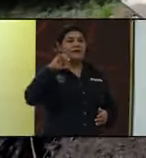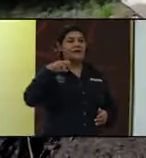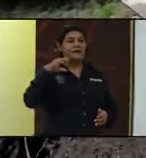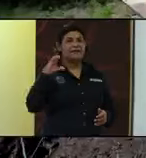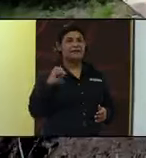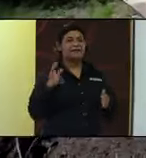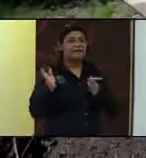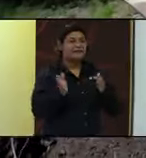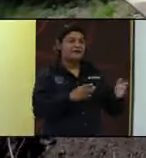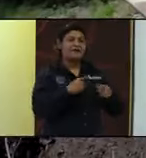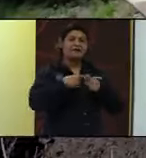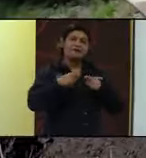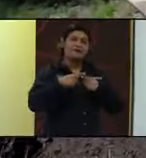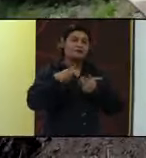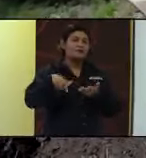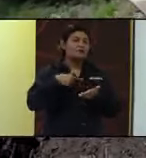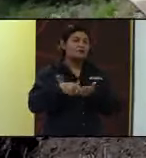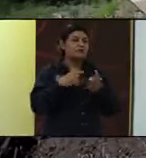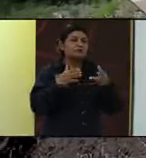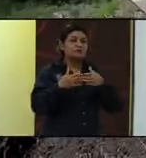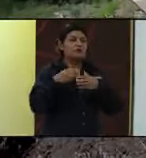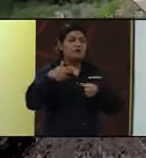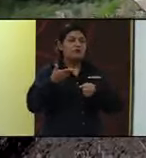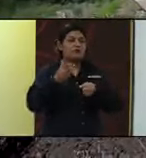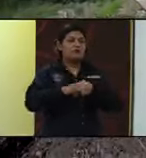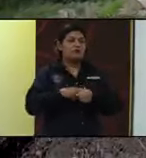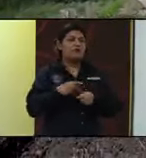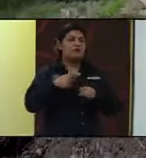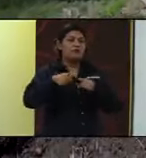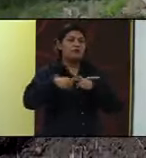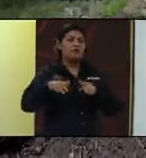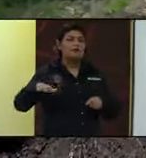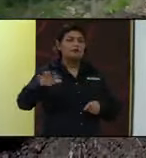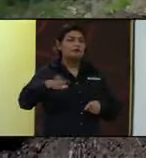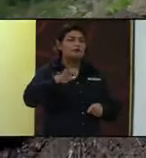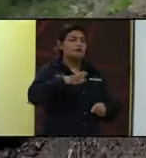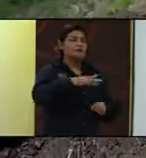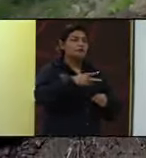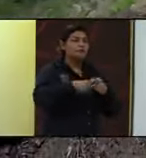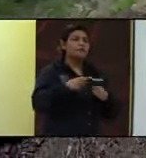de las Yeguas y el dispensario médico en Margaritas. Todas ellas